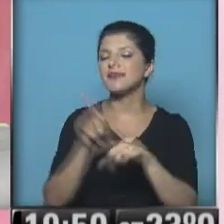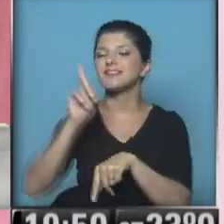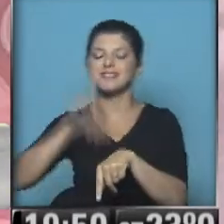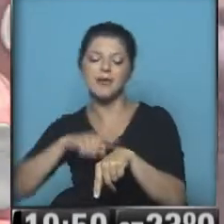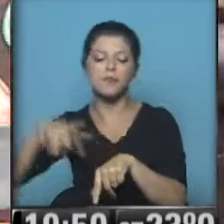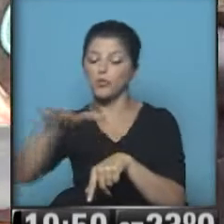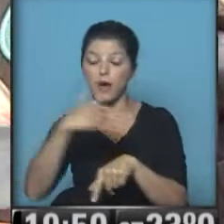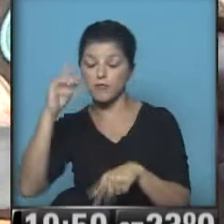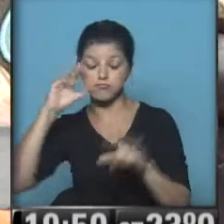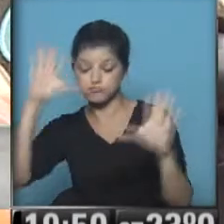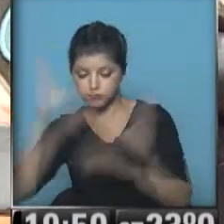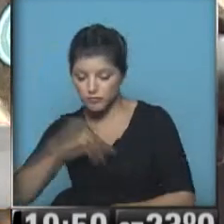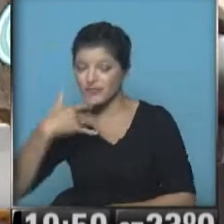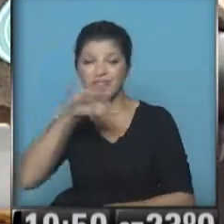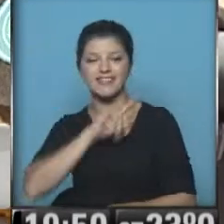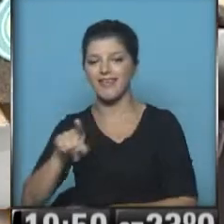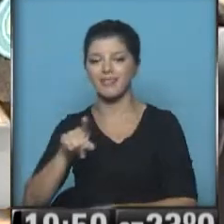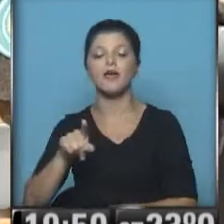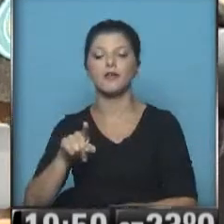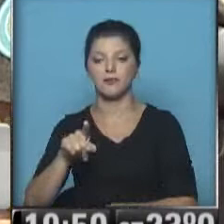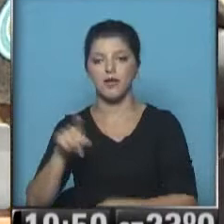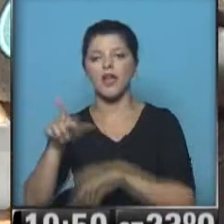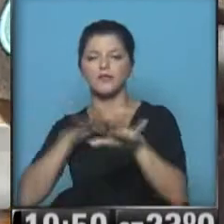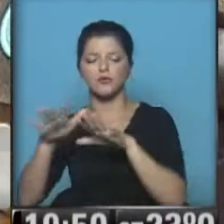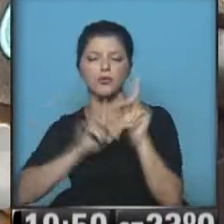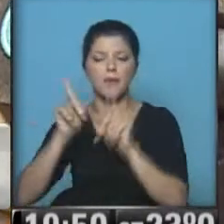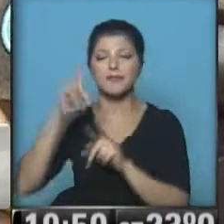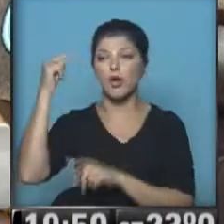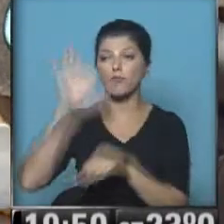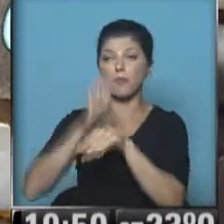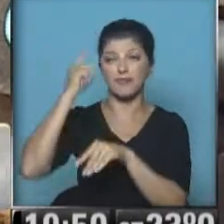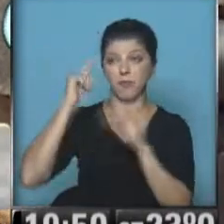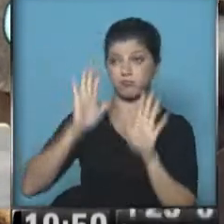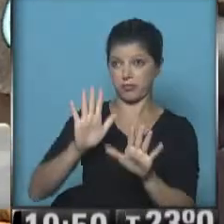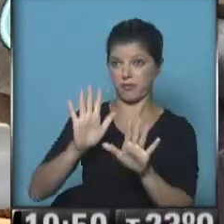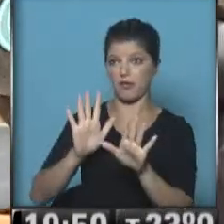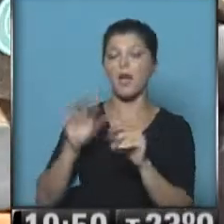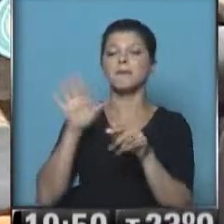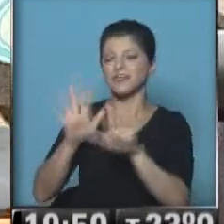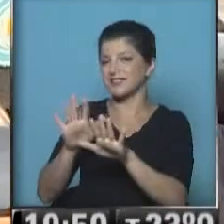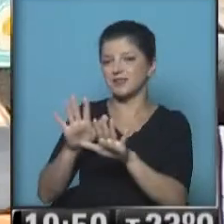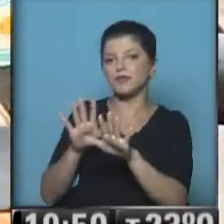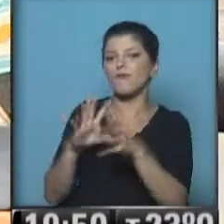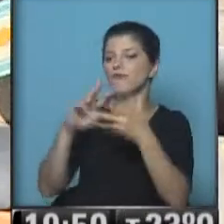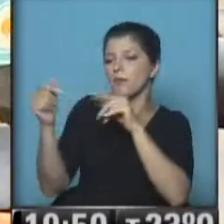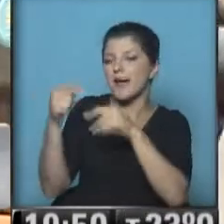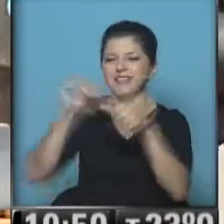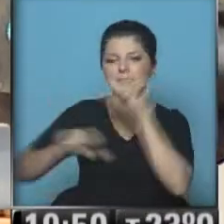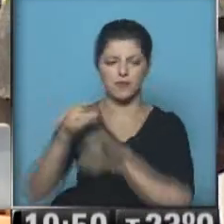y espacio, no comprende lo que hace, tiene estados de inconsciencia temporales, pero eso son cuestiones muy científicas. ¿Por